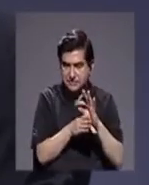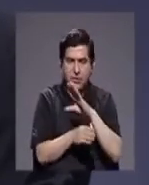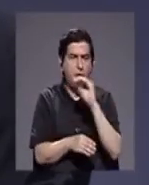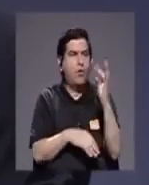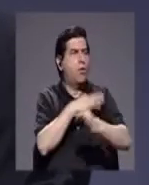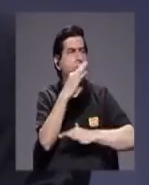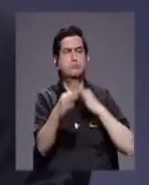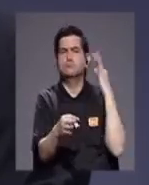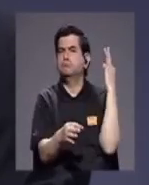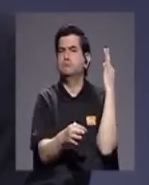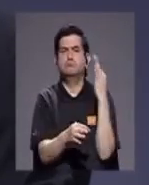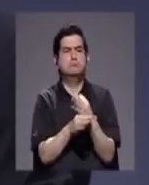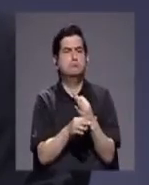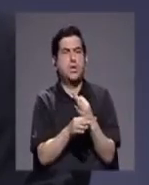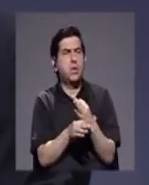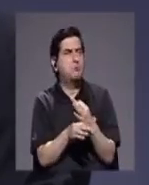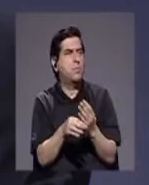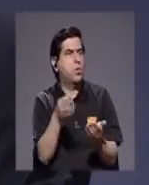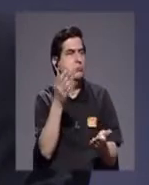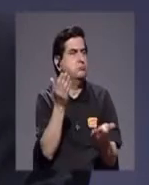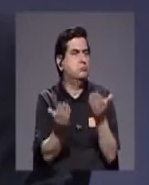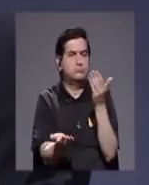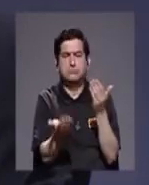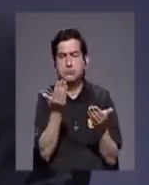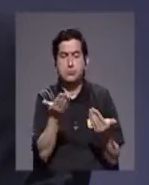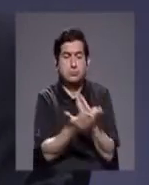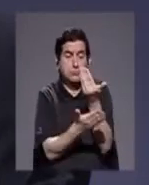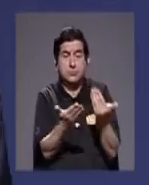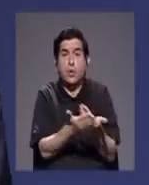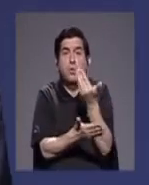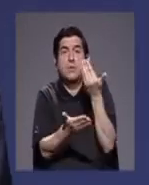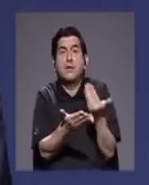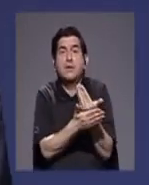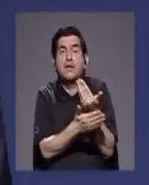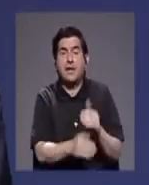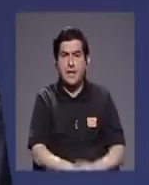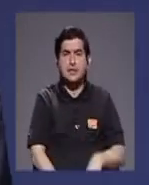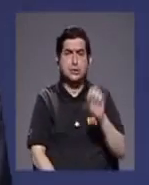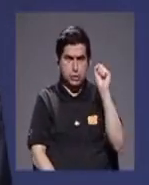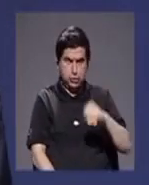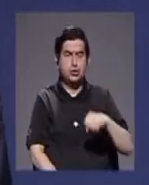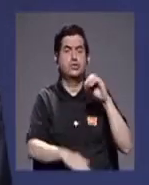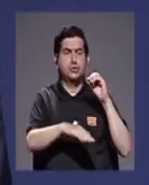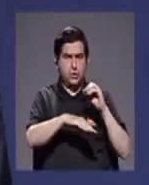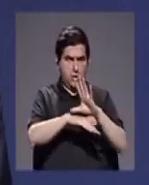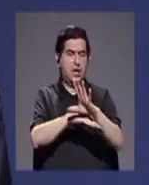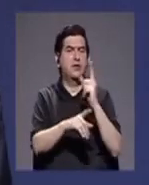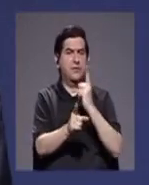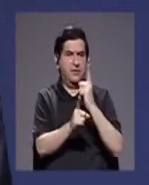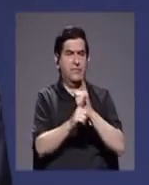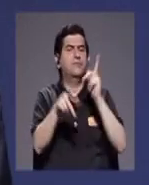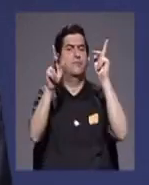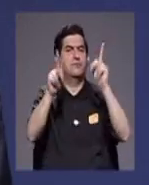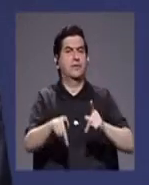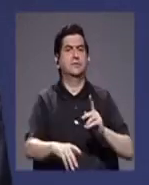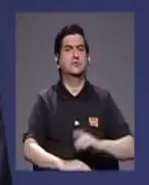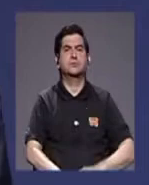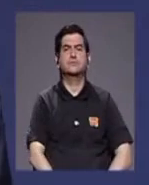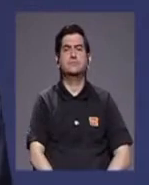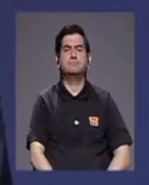algún tipo de innovación, tiene el efecto esperado en el paciente.